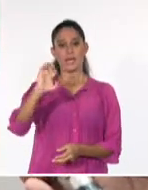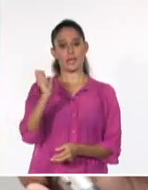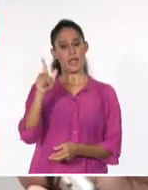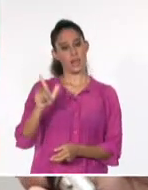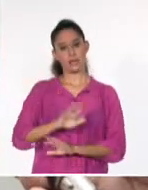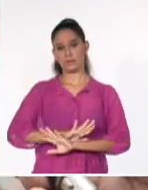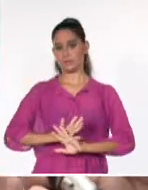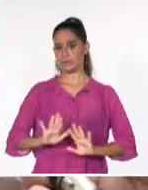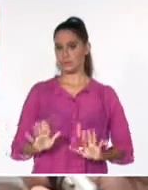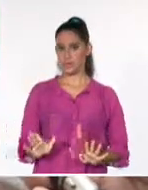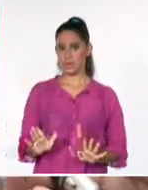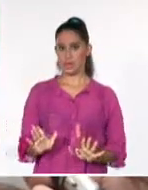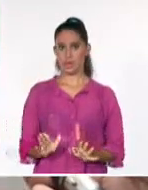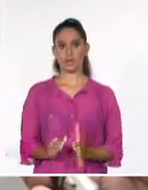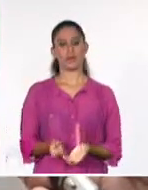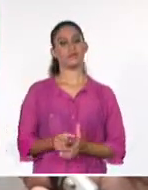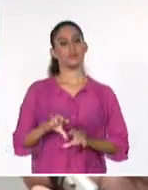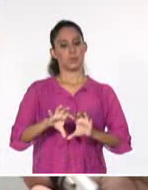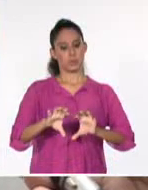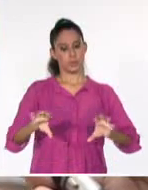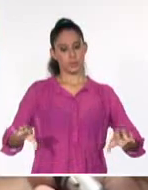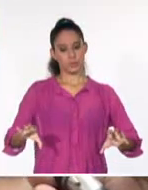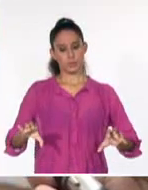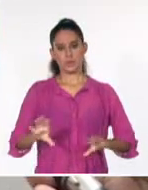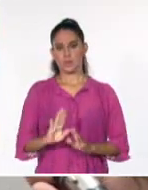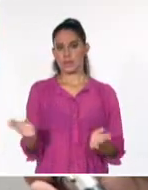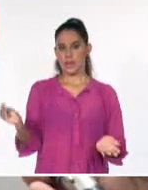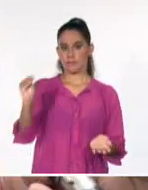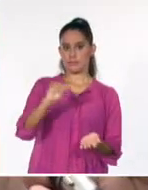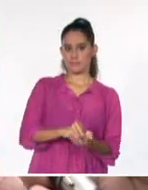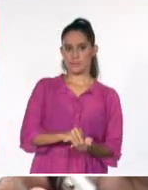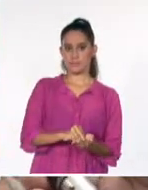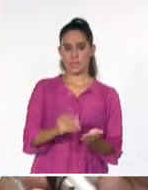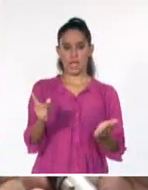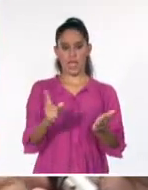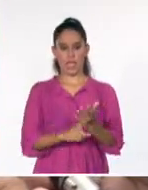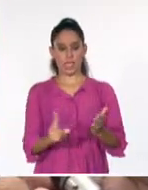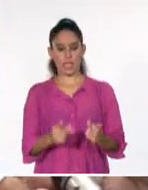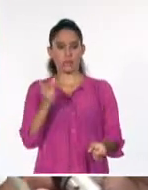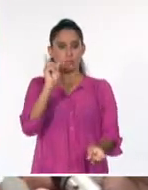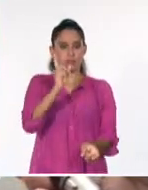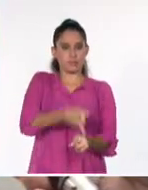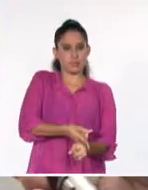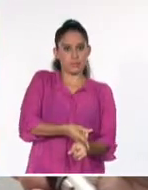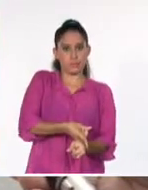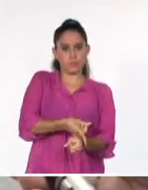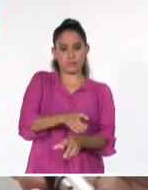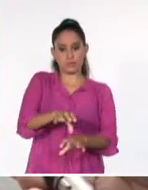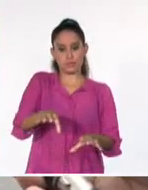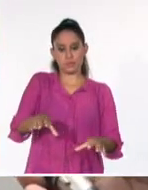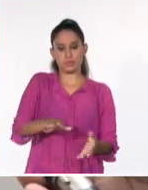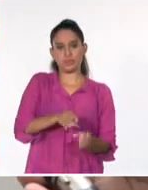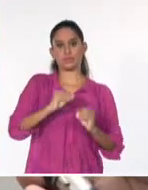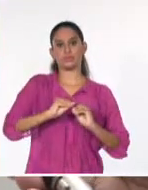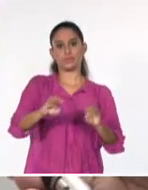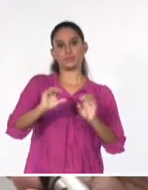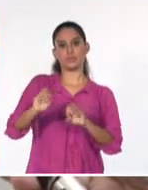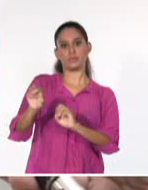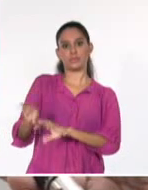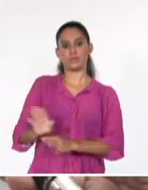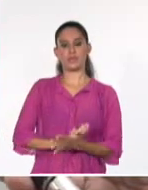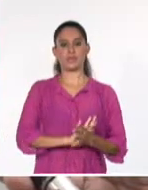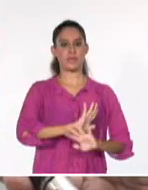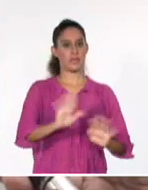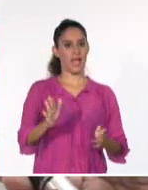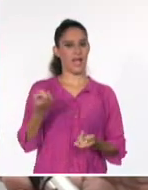Mariel y la central flotante, ya se empezó a suministrar combustible la noche de ayer. Y ya están entregando energía al Sistema Eléctrico Nacional